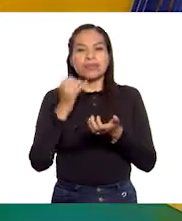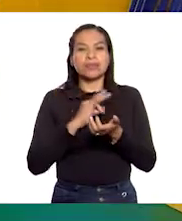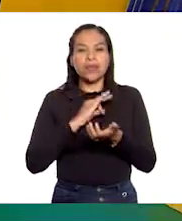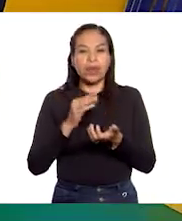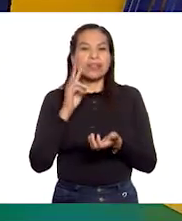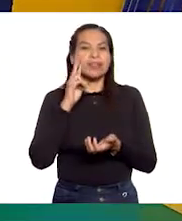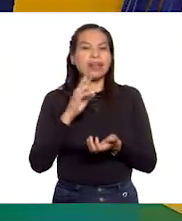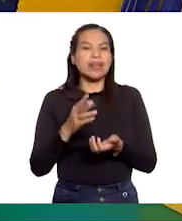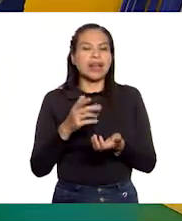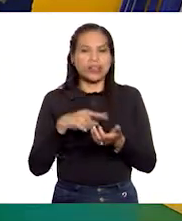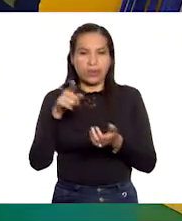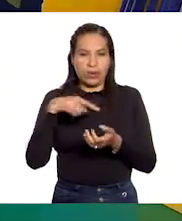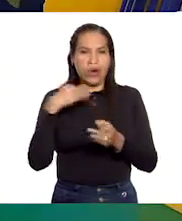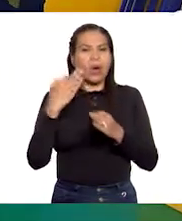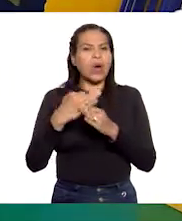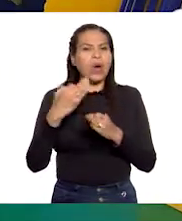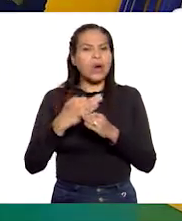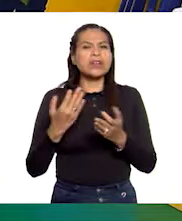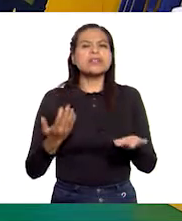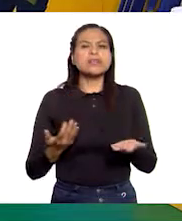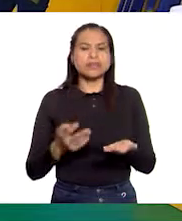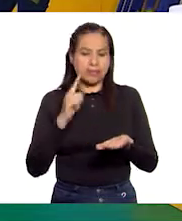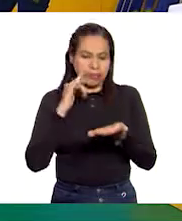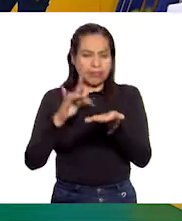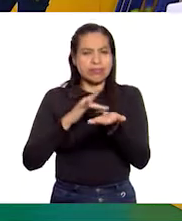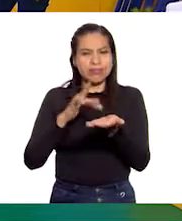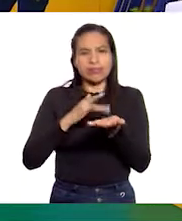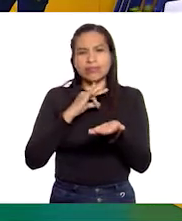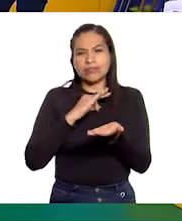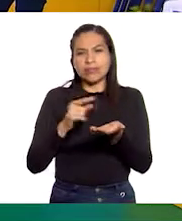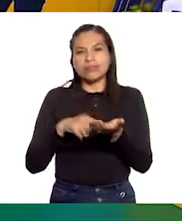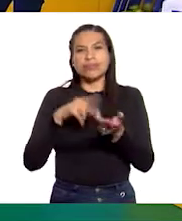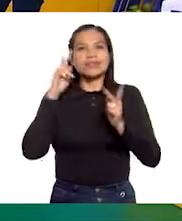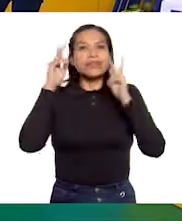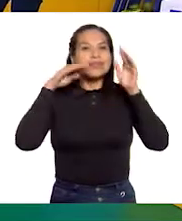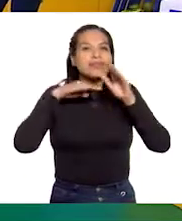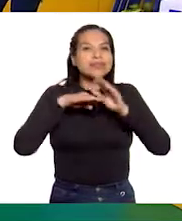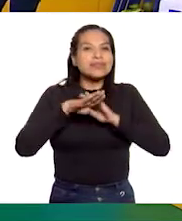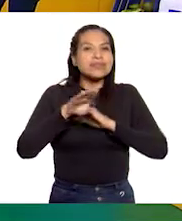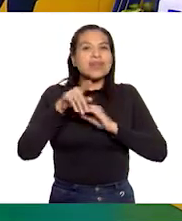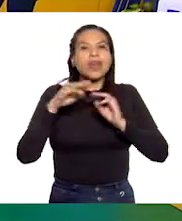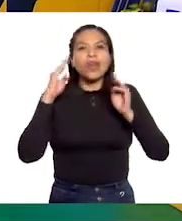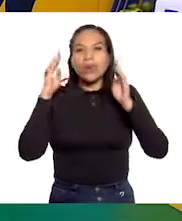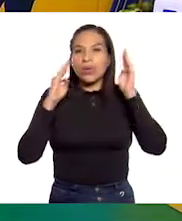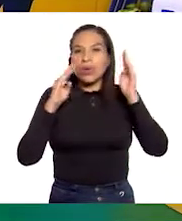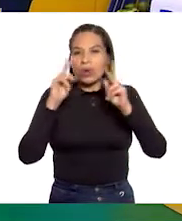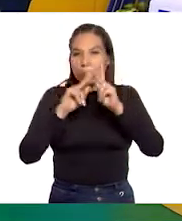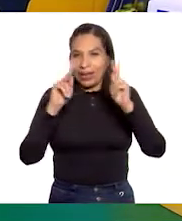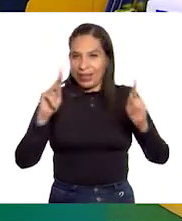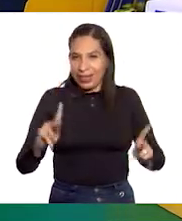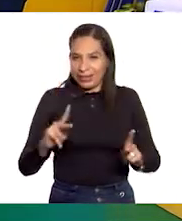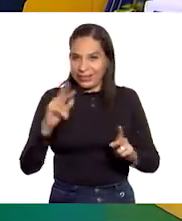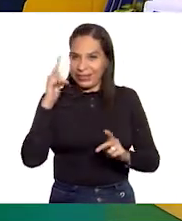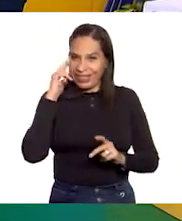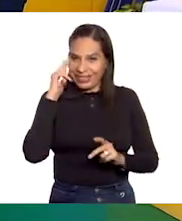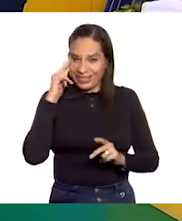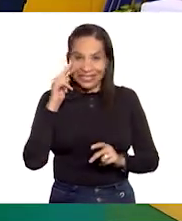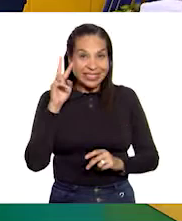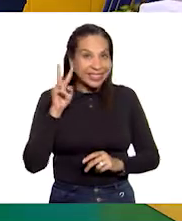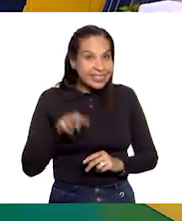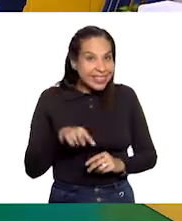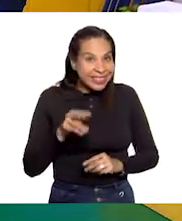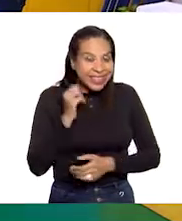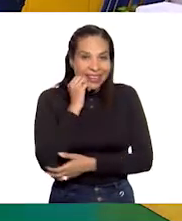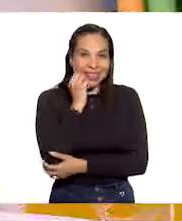serio? Podemos tú y yo en este momento hacer una visita virtual al Museo del Palacio de Bellas Artes. ¿De